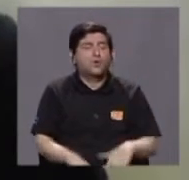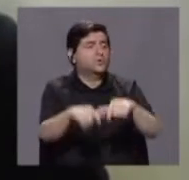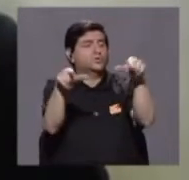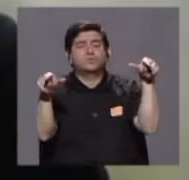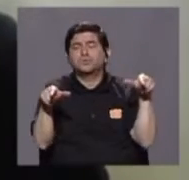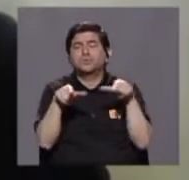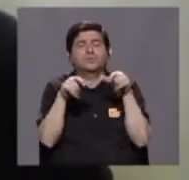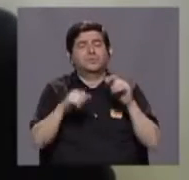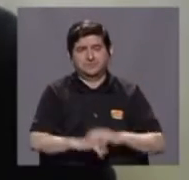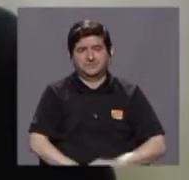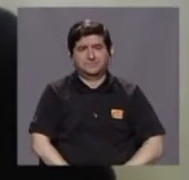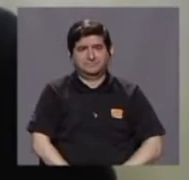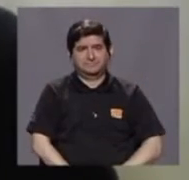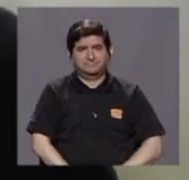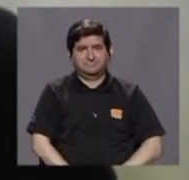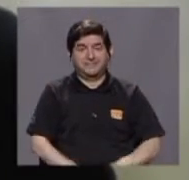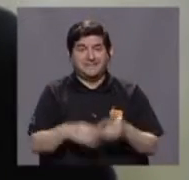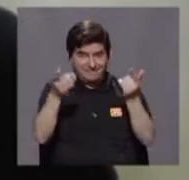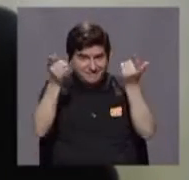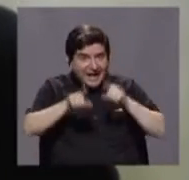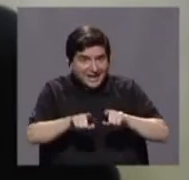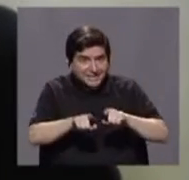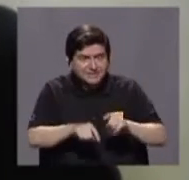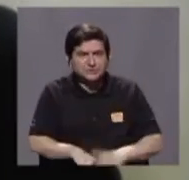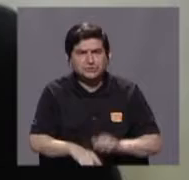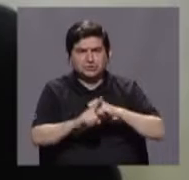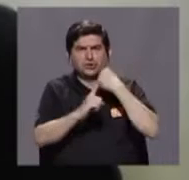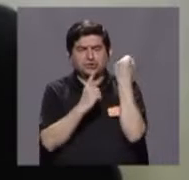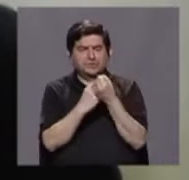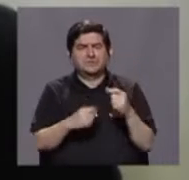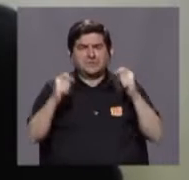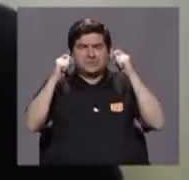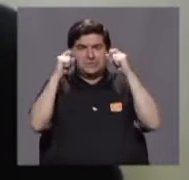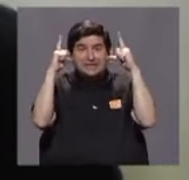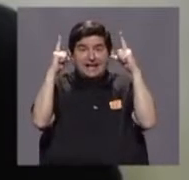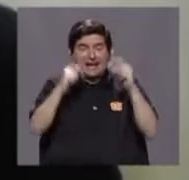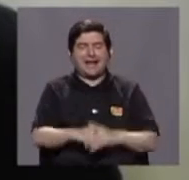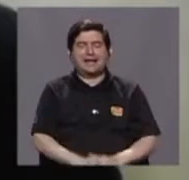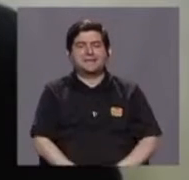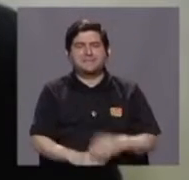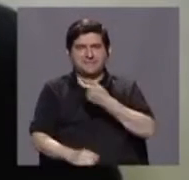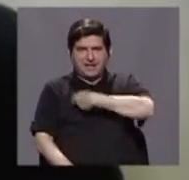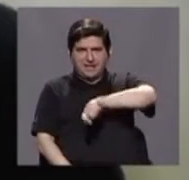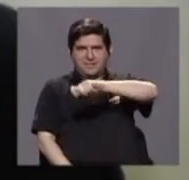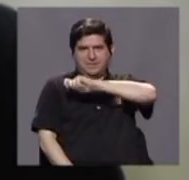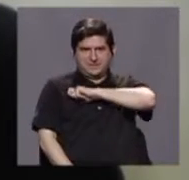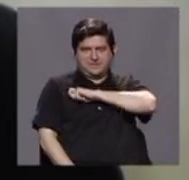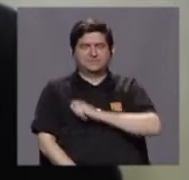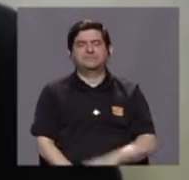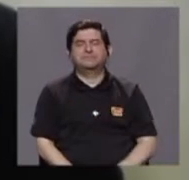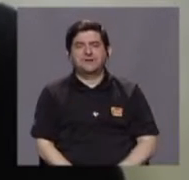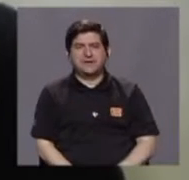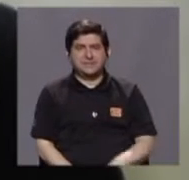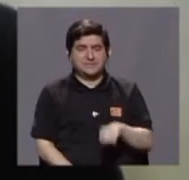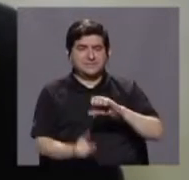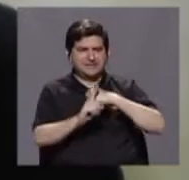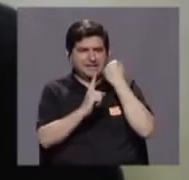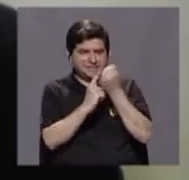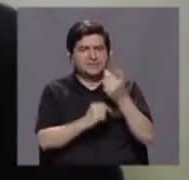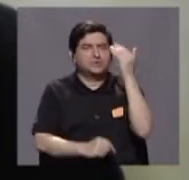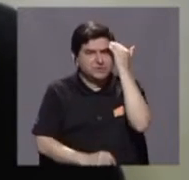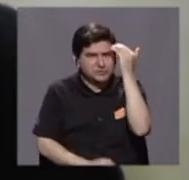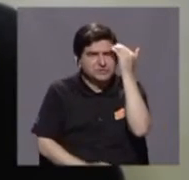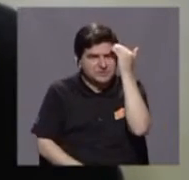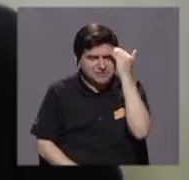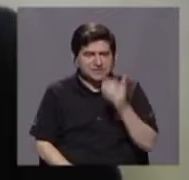destinos. De hecho, el estado de alarma en España, que quiere decir reconocimiento fáctico de la